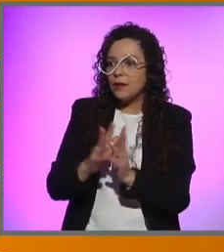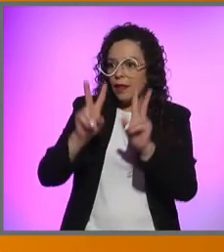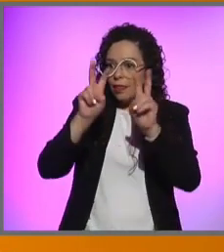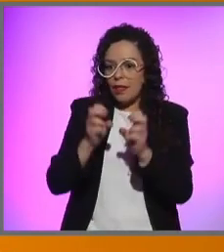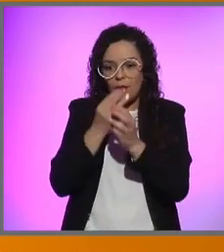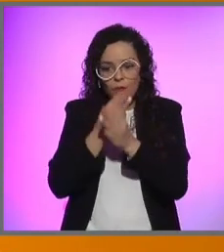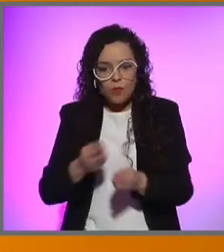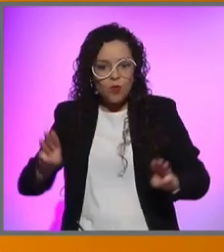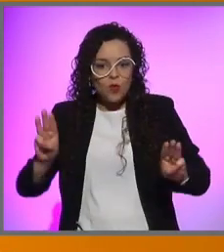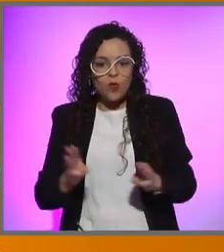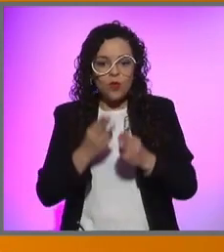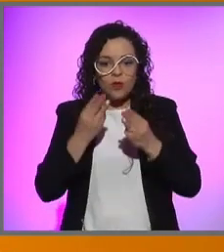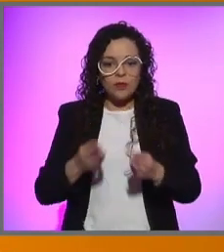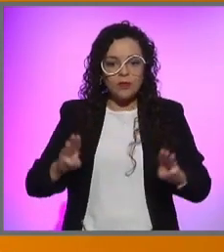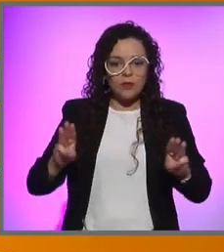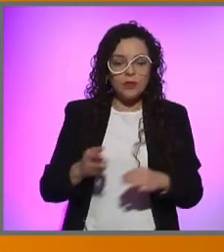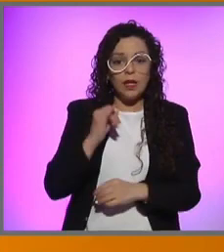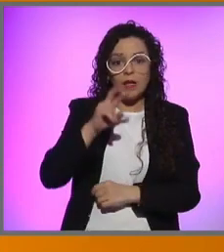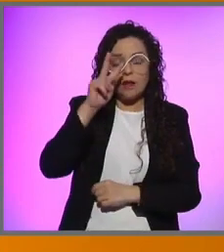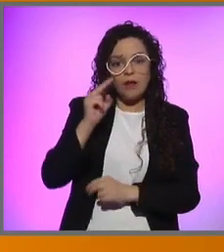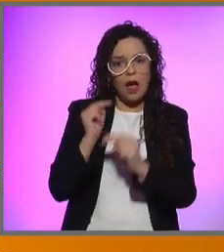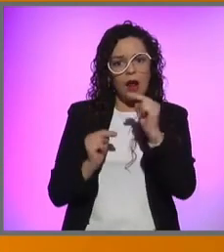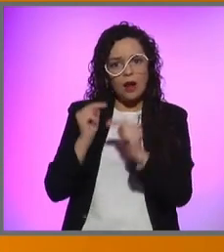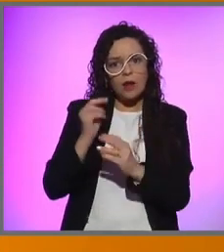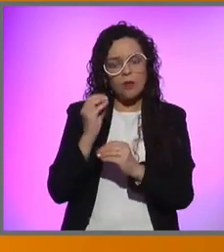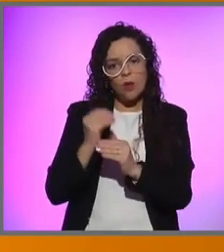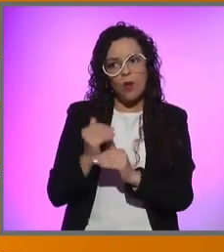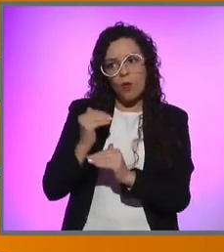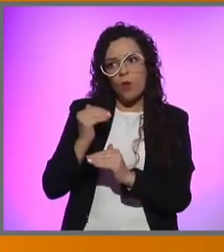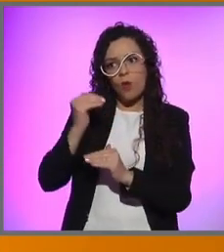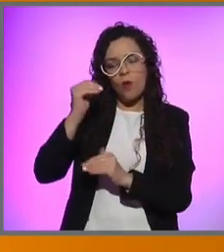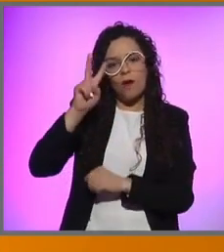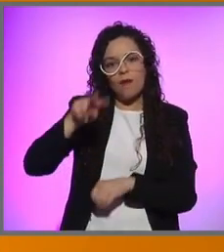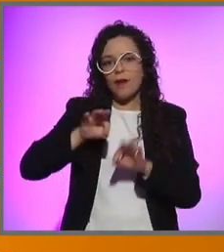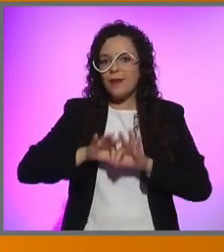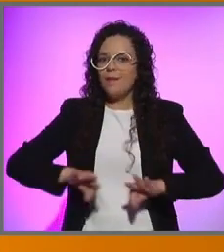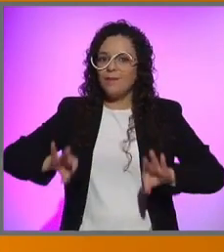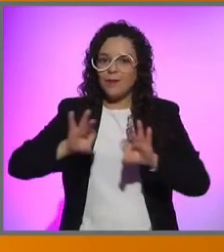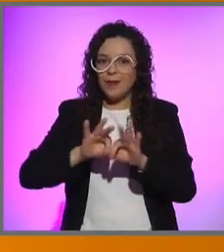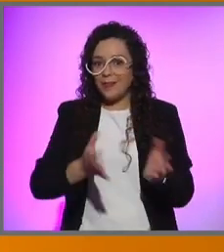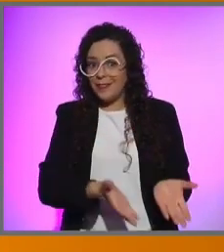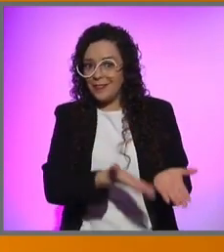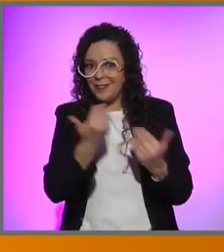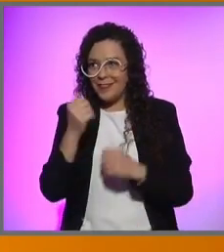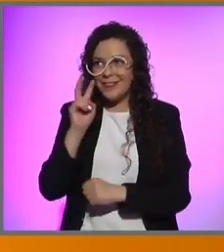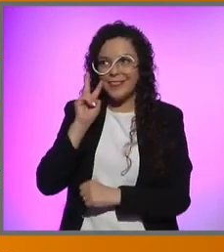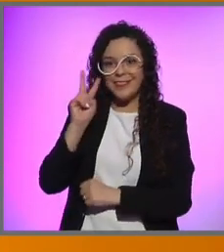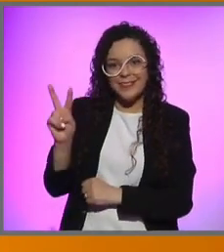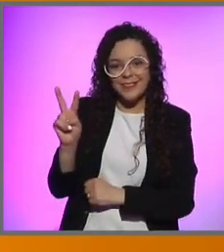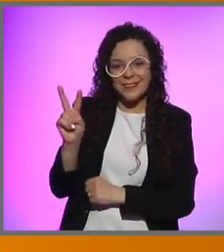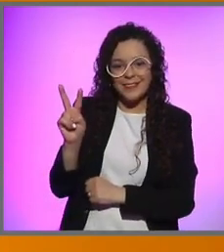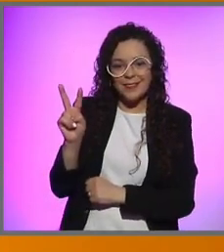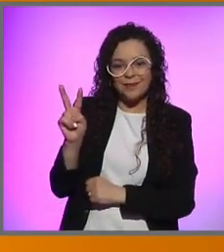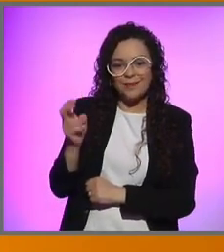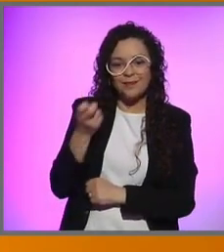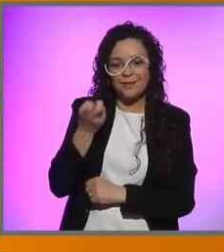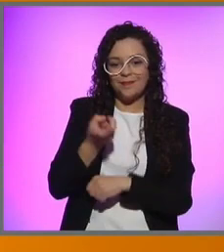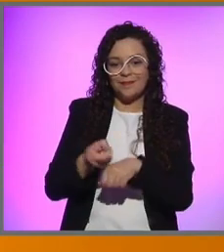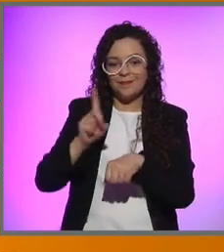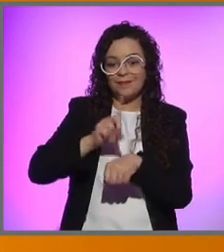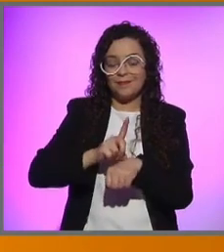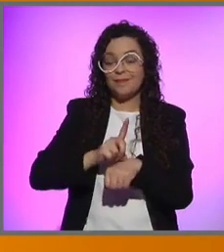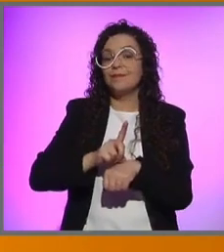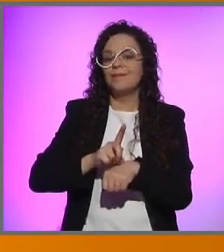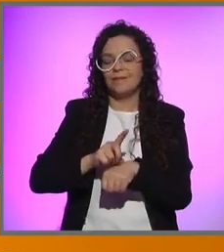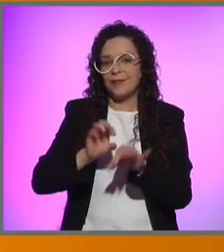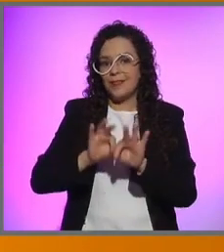por la trascendencia a tantos niveles de este evento. Acompáñenme a revivir un trocito de este momento histórico